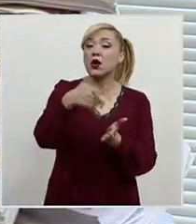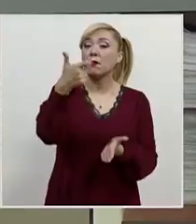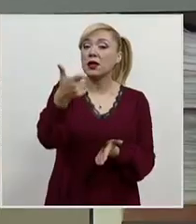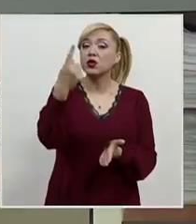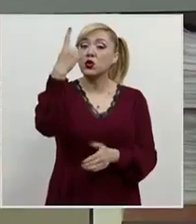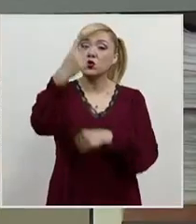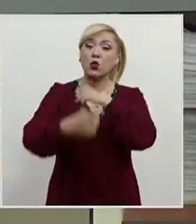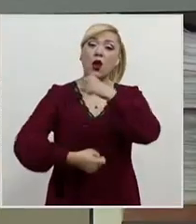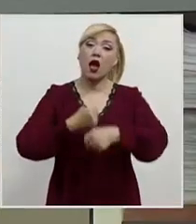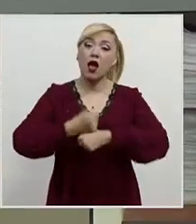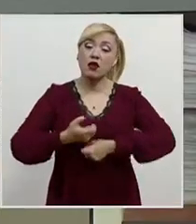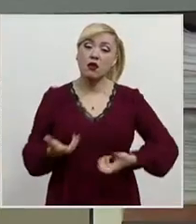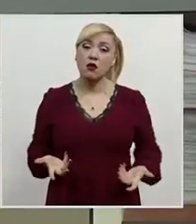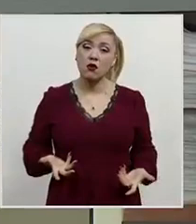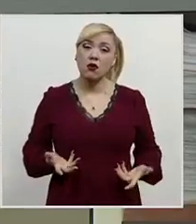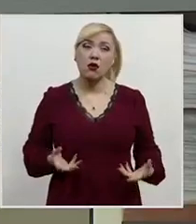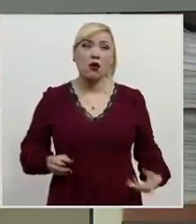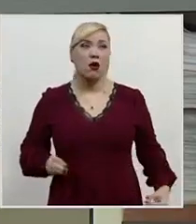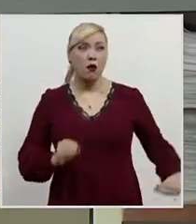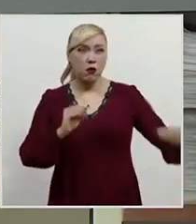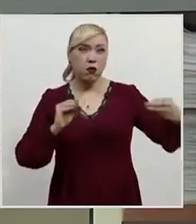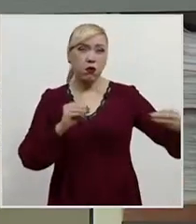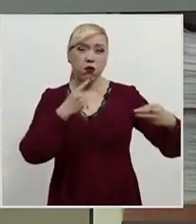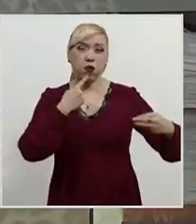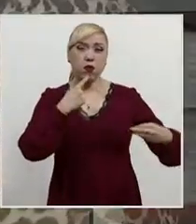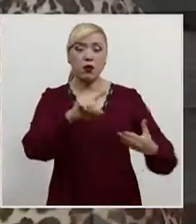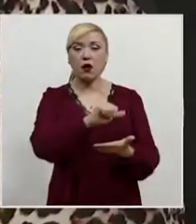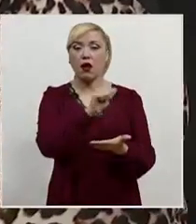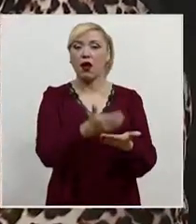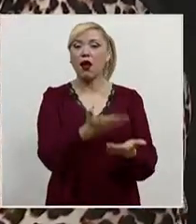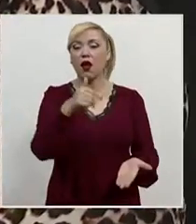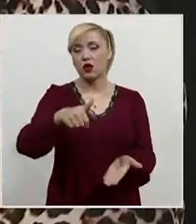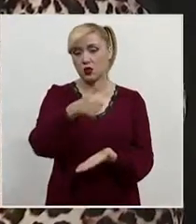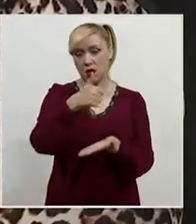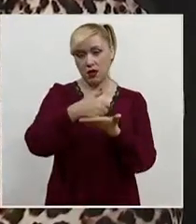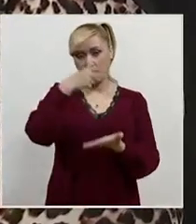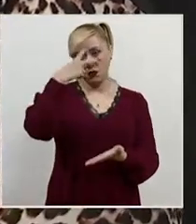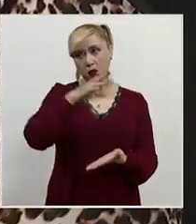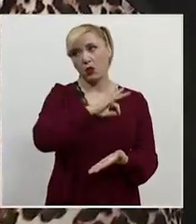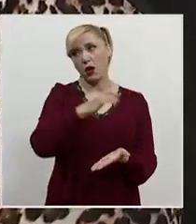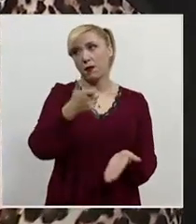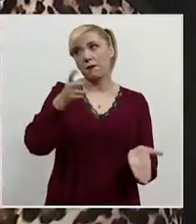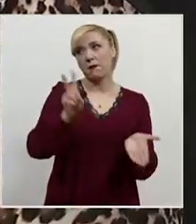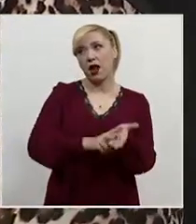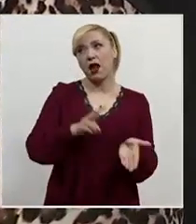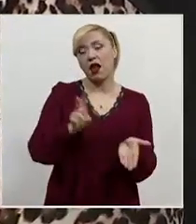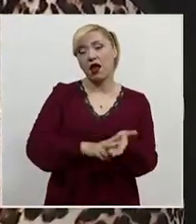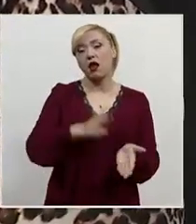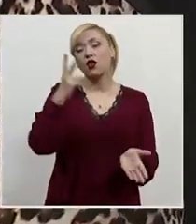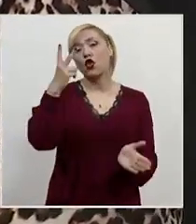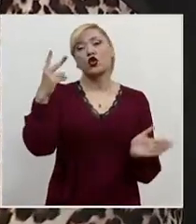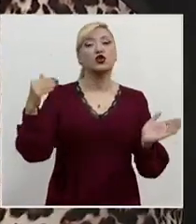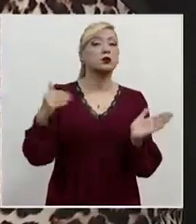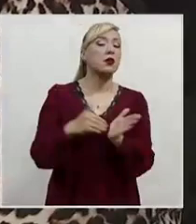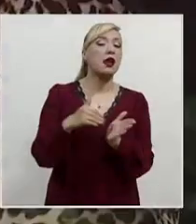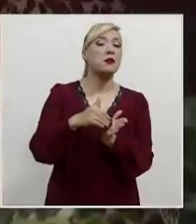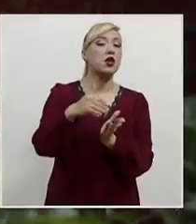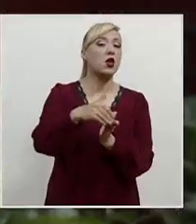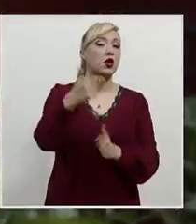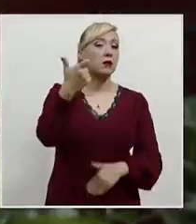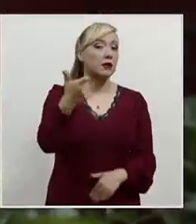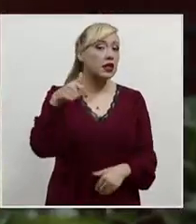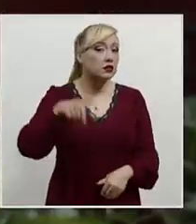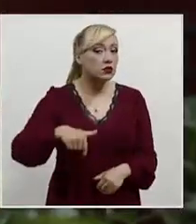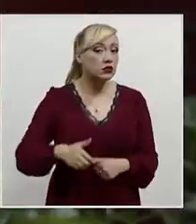año los litigios de trabajadores de la ciudad de mexico cuestan a la hacienda pública en promedio dos mil millones de pesos